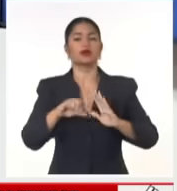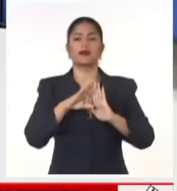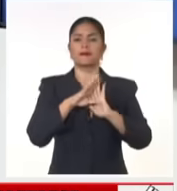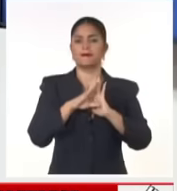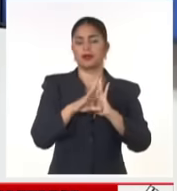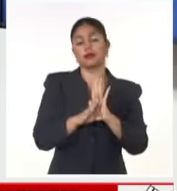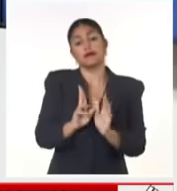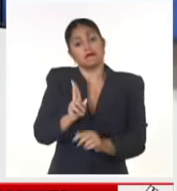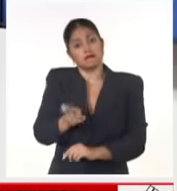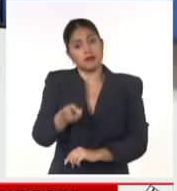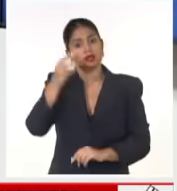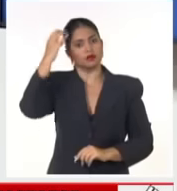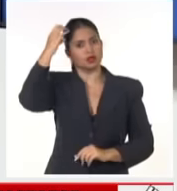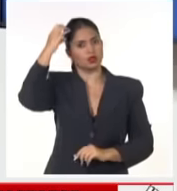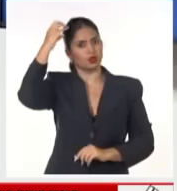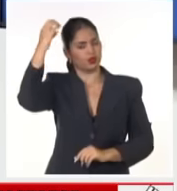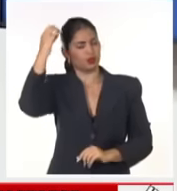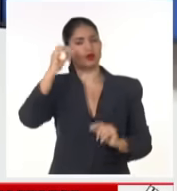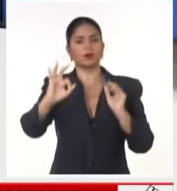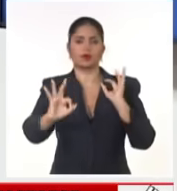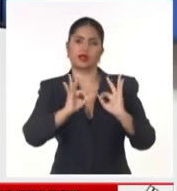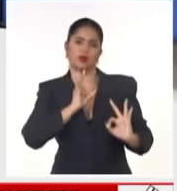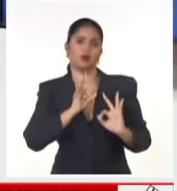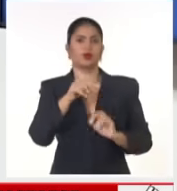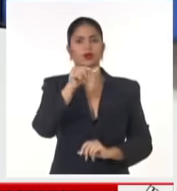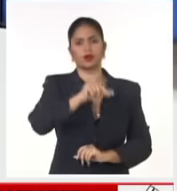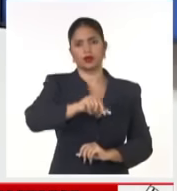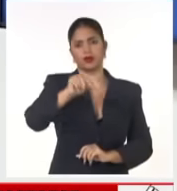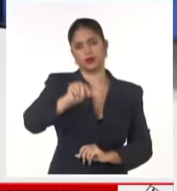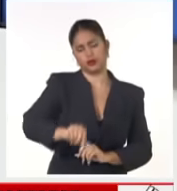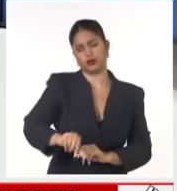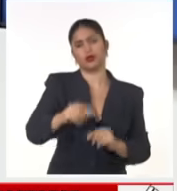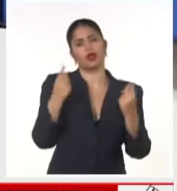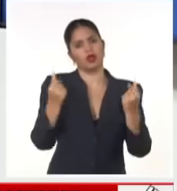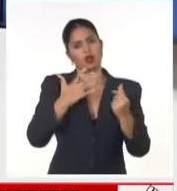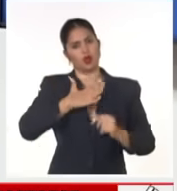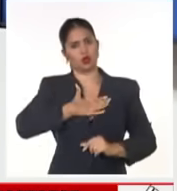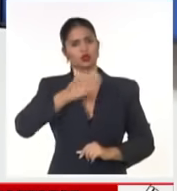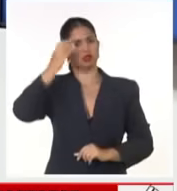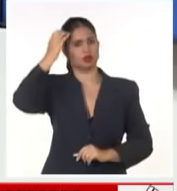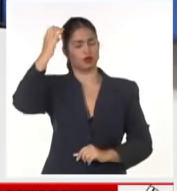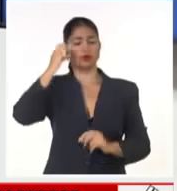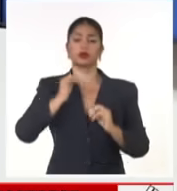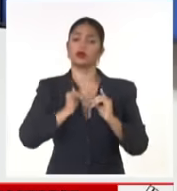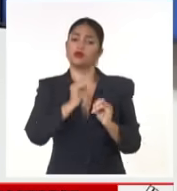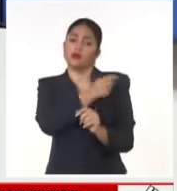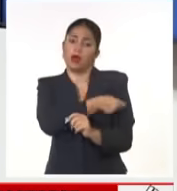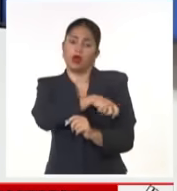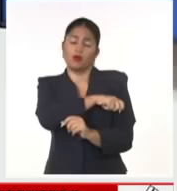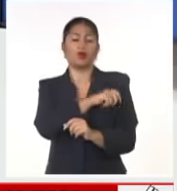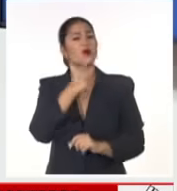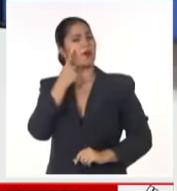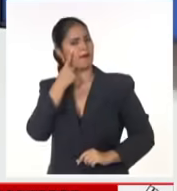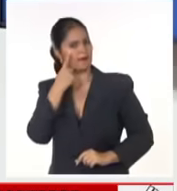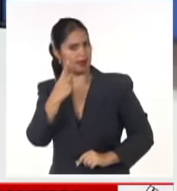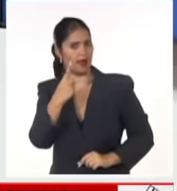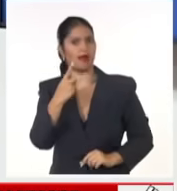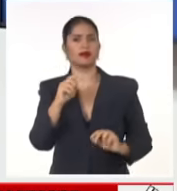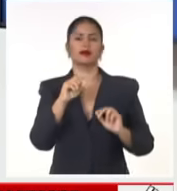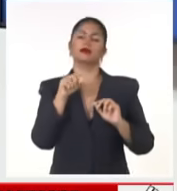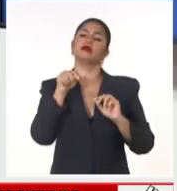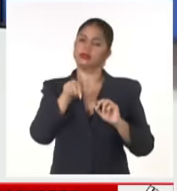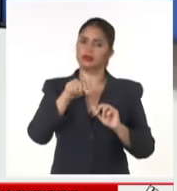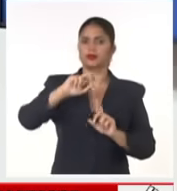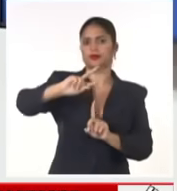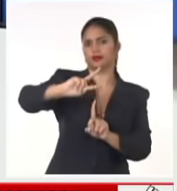resulten necesarias para la protección de las personas y los recursos. Se orienta a la población mantenerse informada a través de los medios de